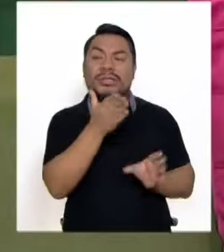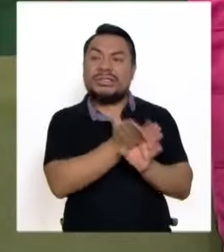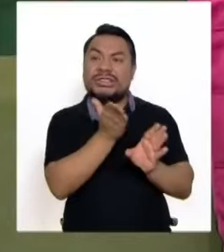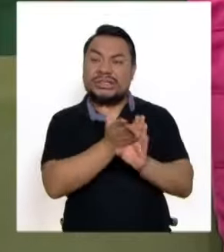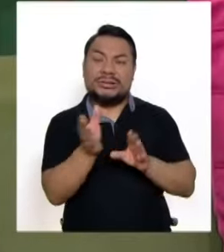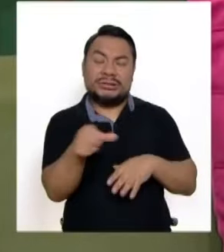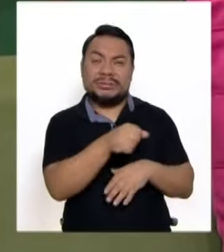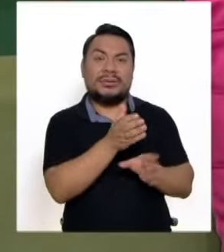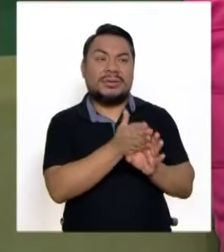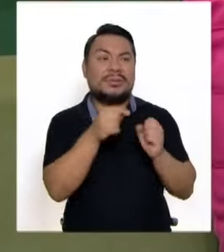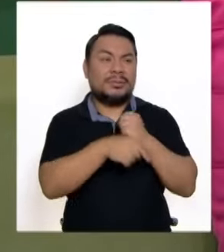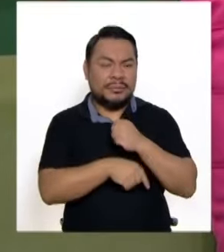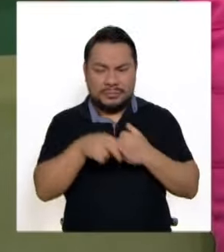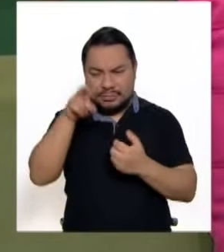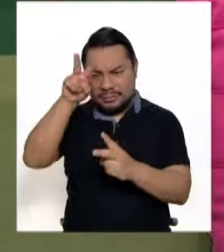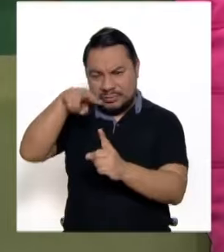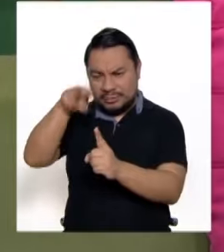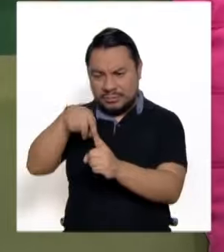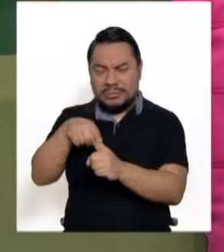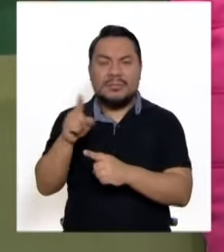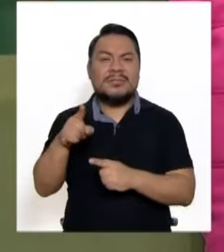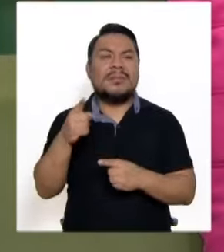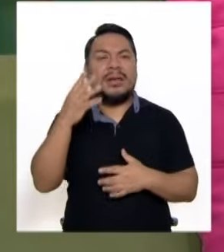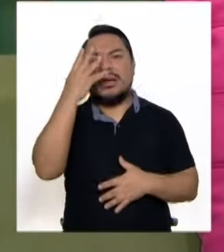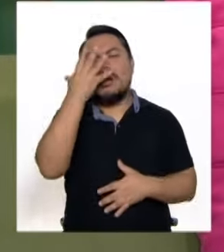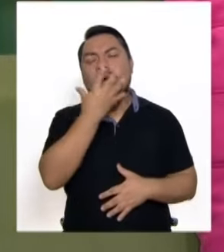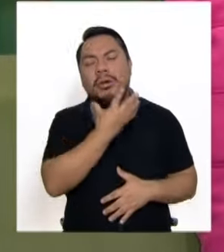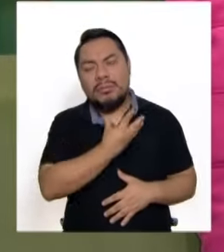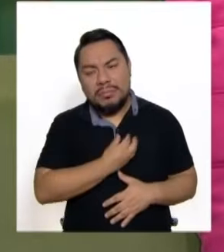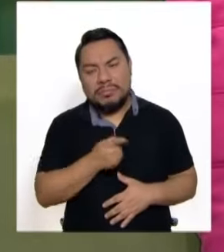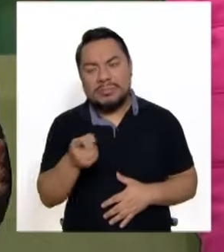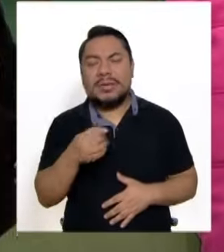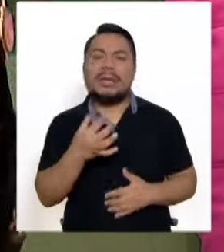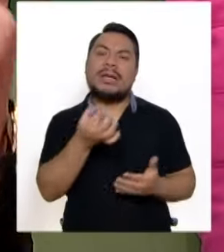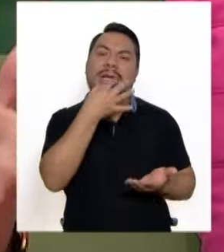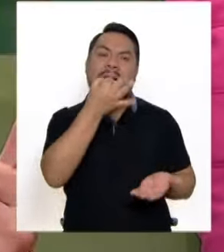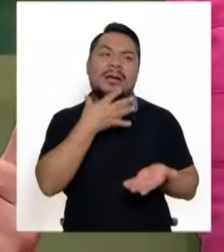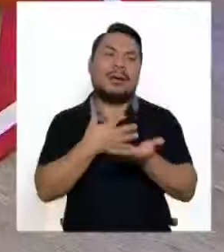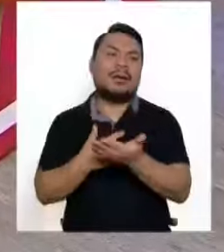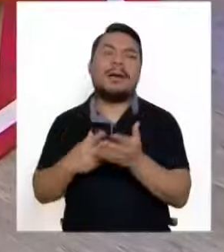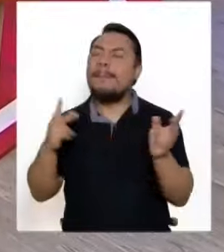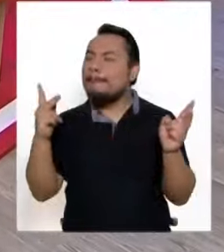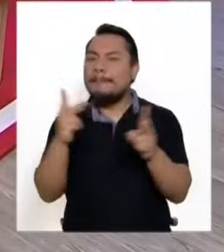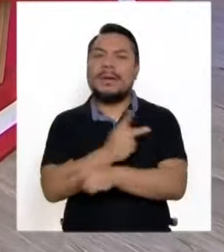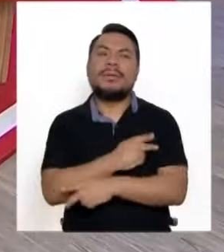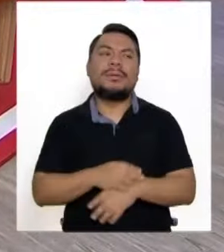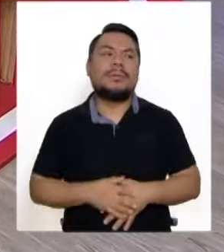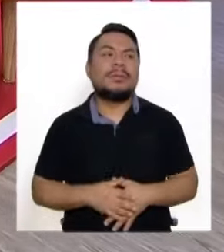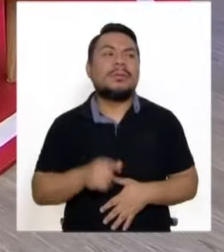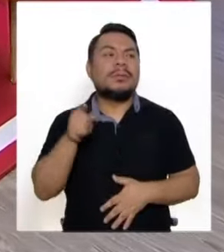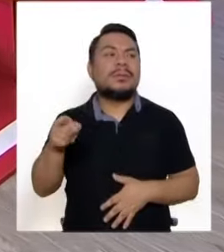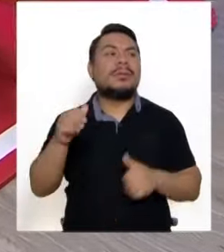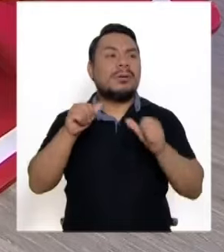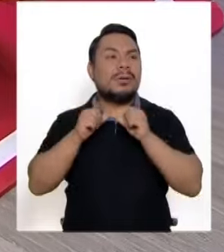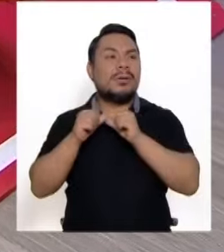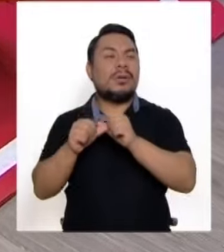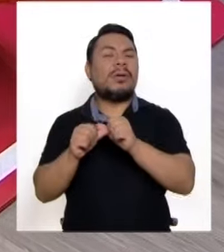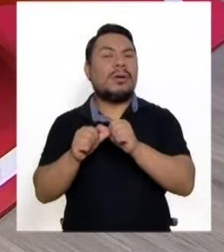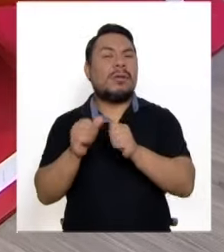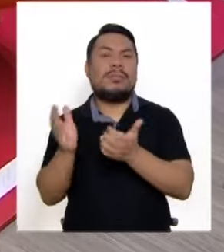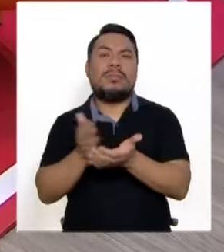Y el psiquiatra tiene todos los criterios y dice depresión. Y entonces le da tratamiento. Peor, ella va a continuar con su